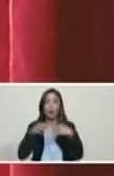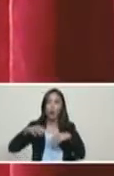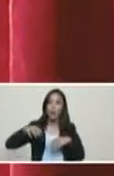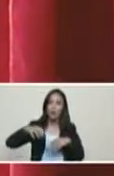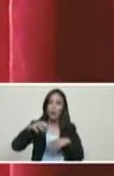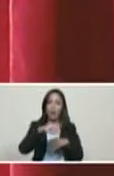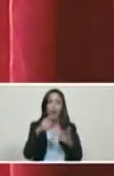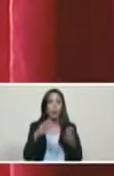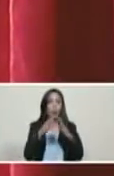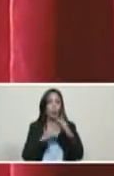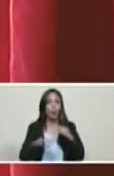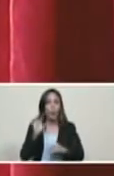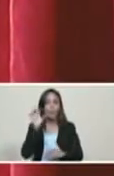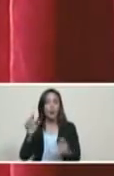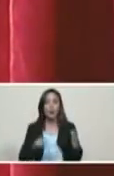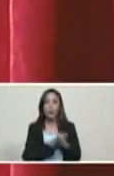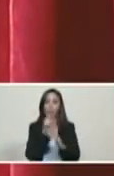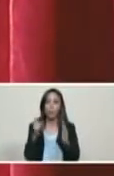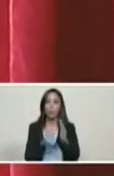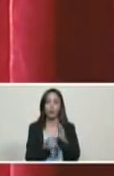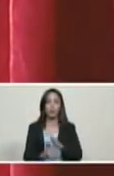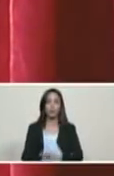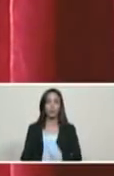regionales, Aristóbulo,